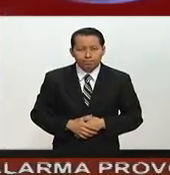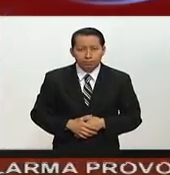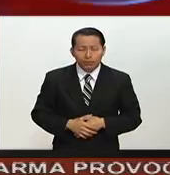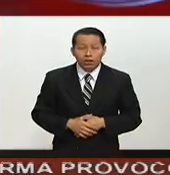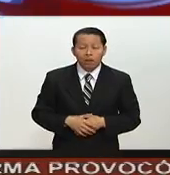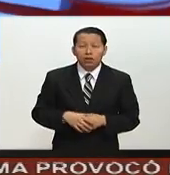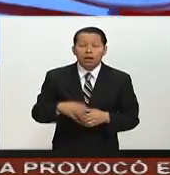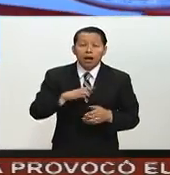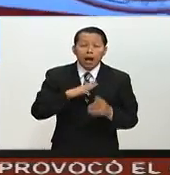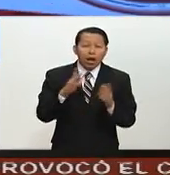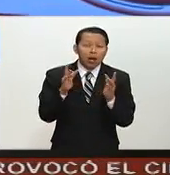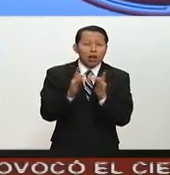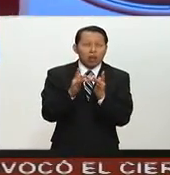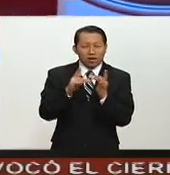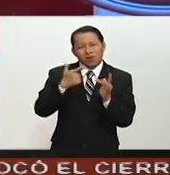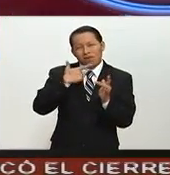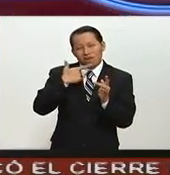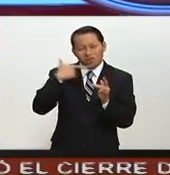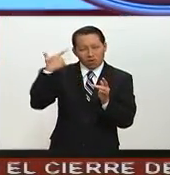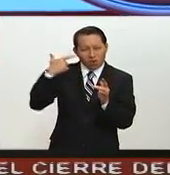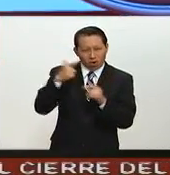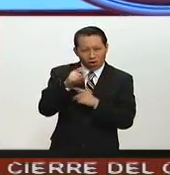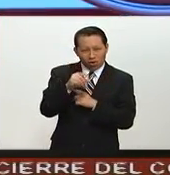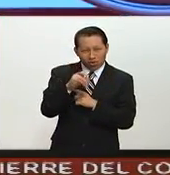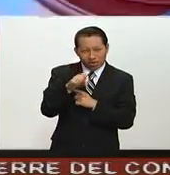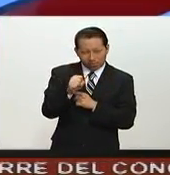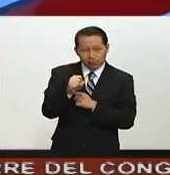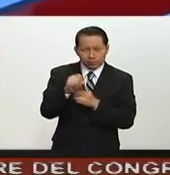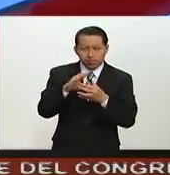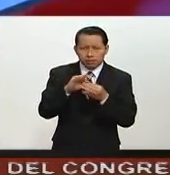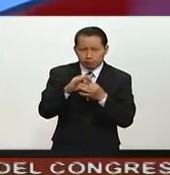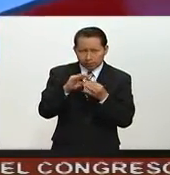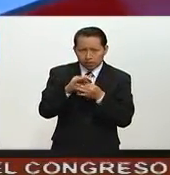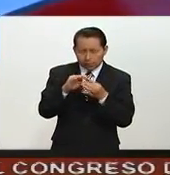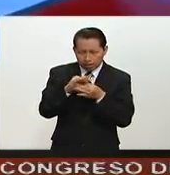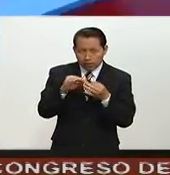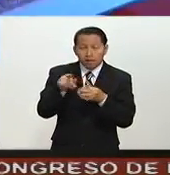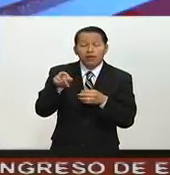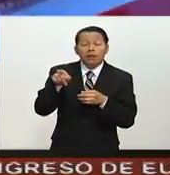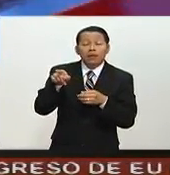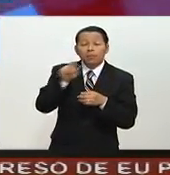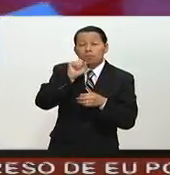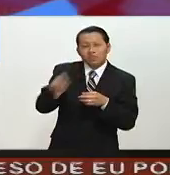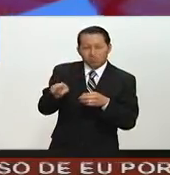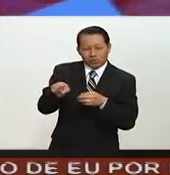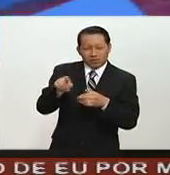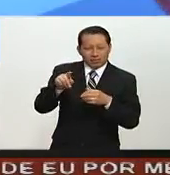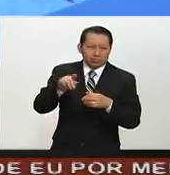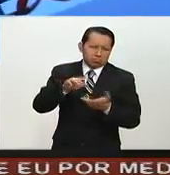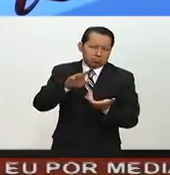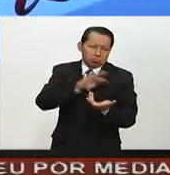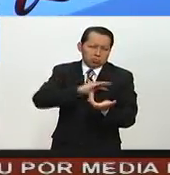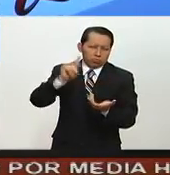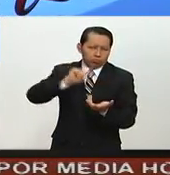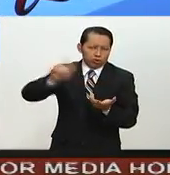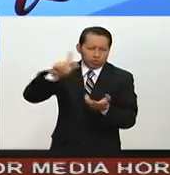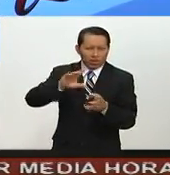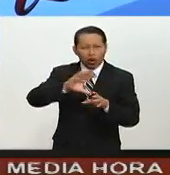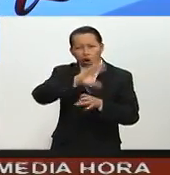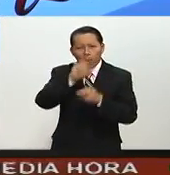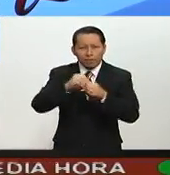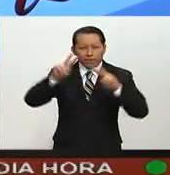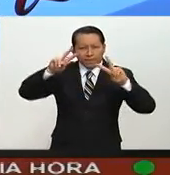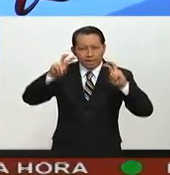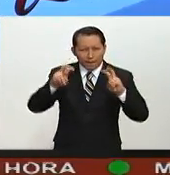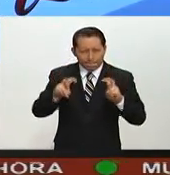Nos enlazamos hasta Londres con Javier Oliva. Él es especialista en varios temas, entre ellos en temas internacionales. Javier Oliva,